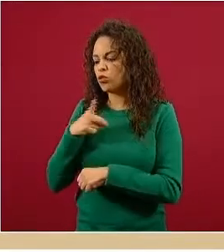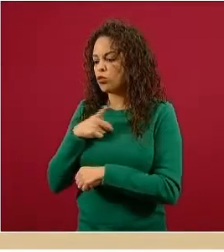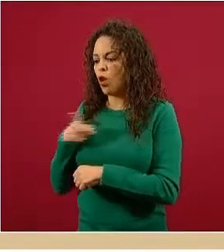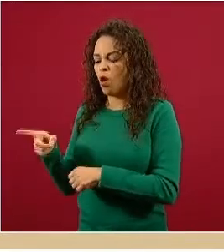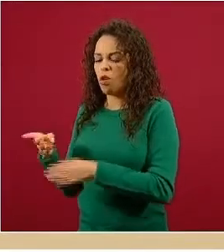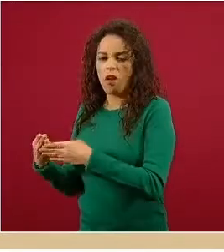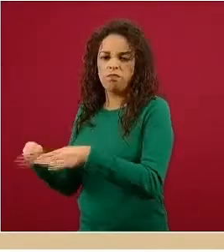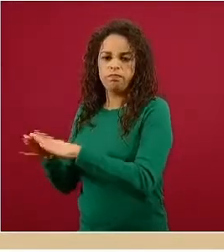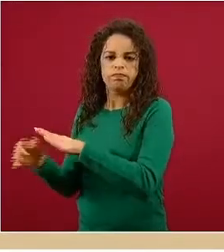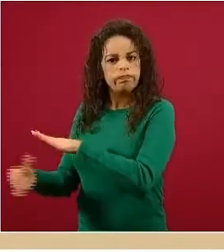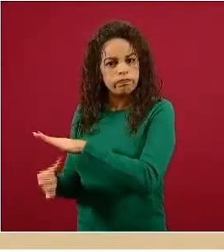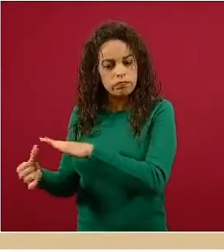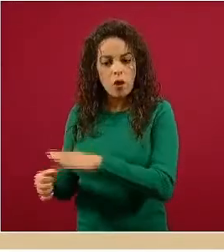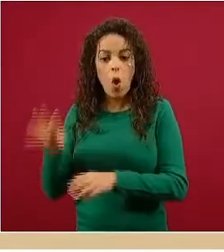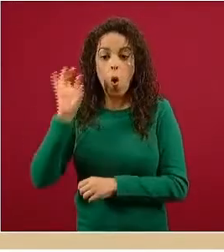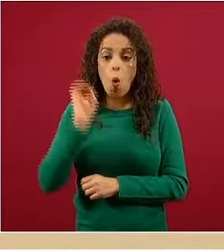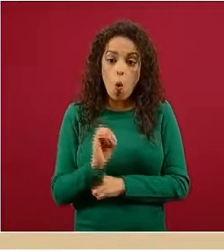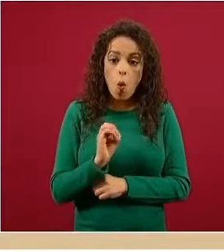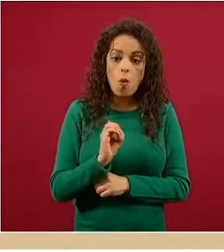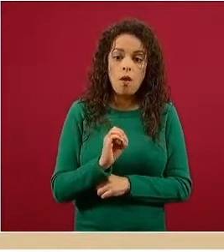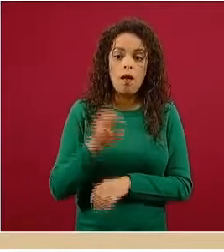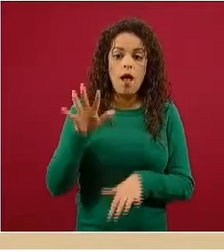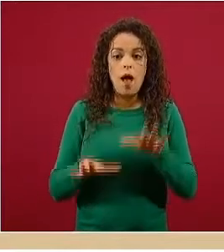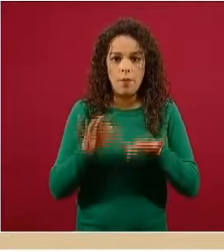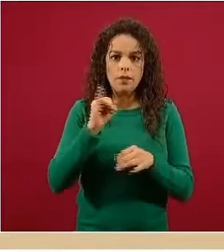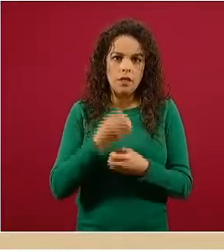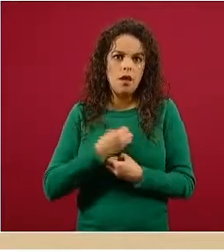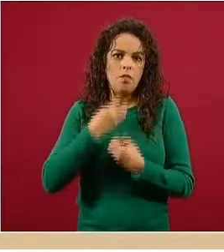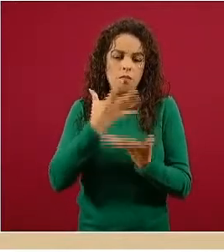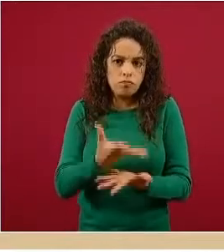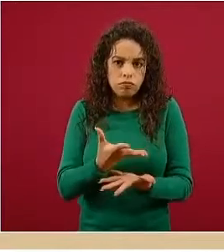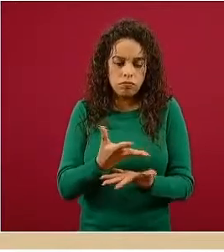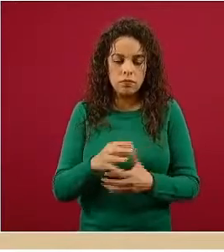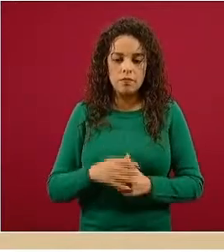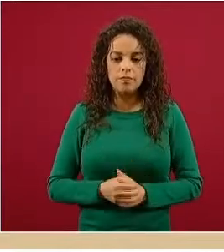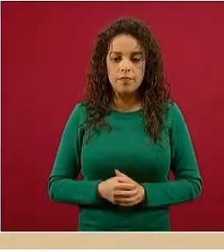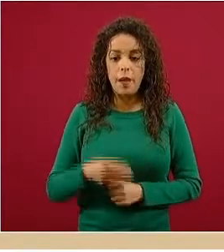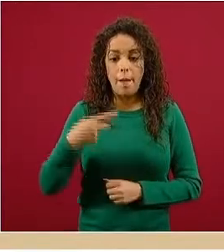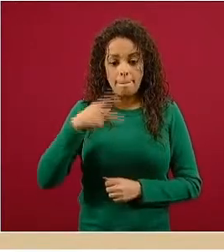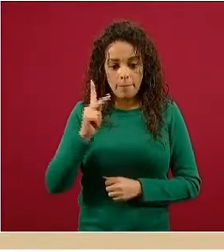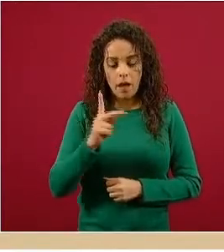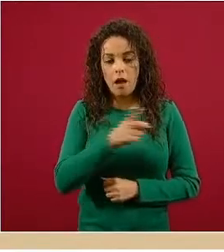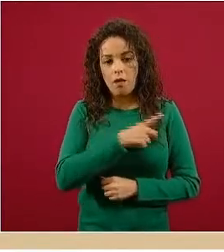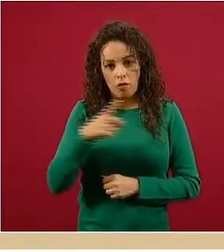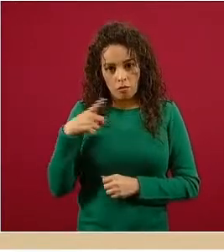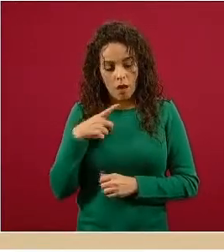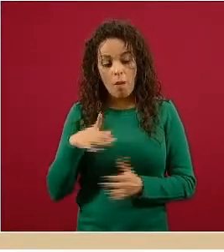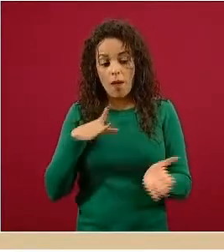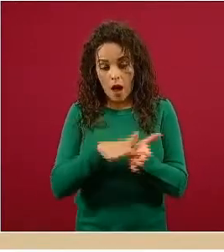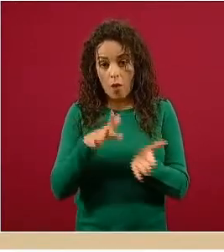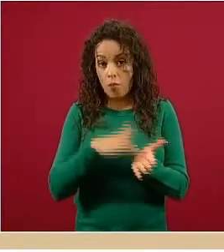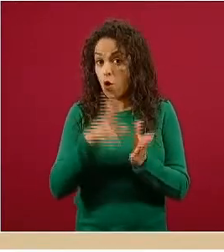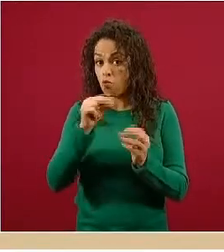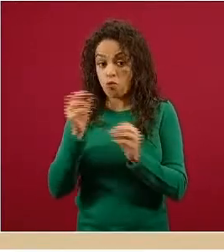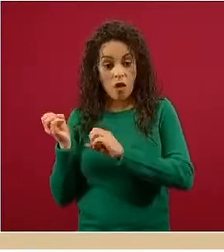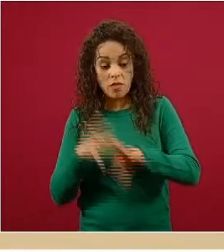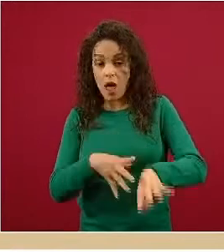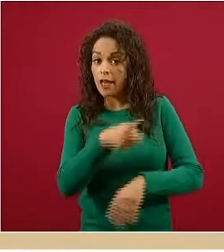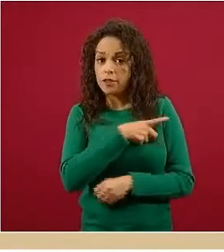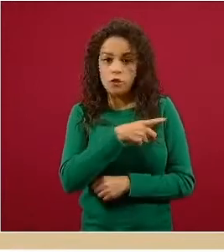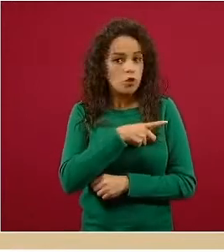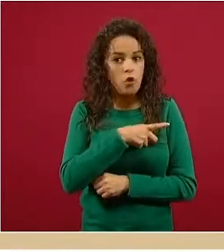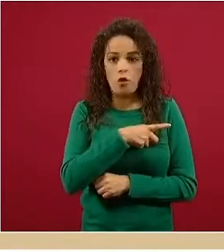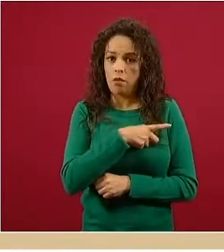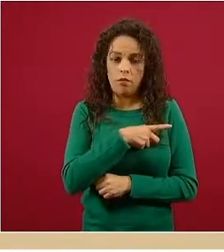Existen en ellos también las técnicas narrativas, también fomentar esto de realizar álbumes o una caja de recuerdos, o